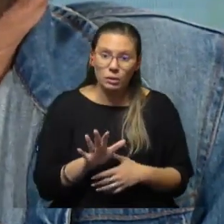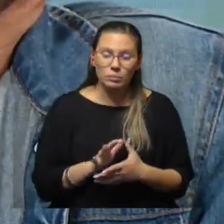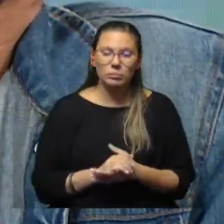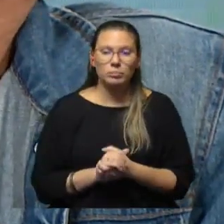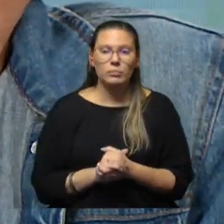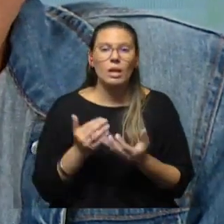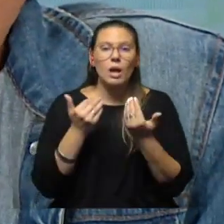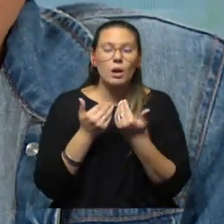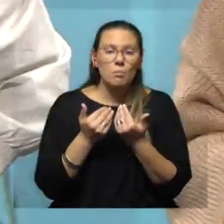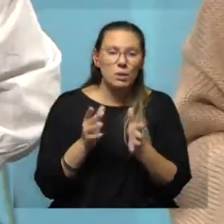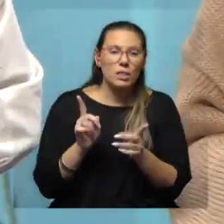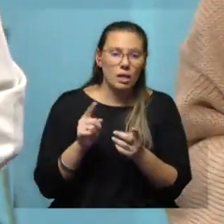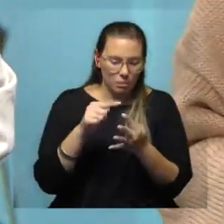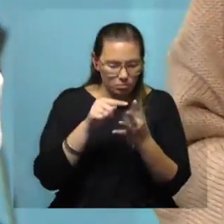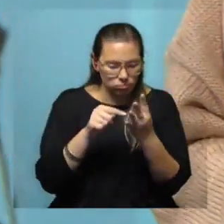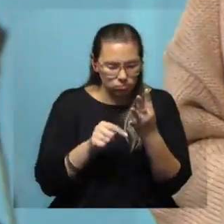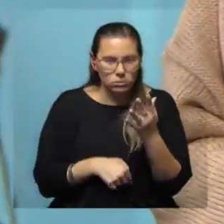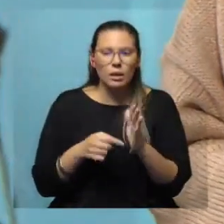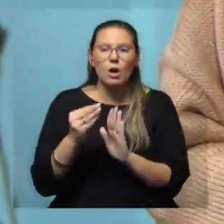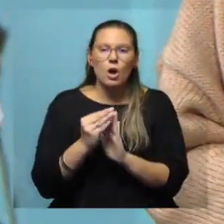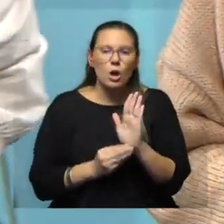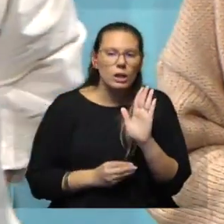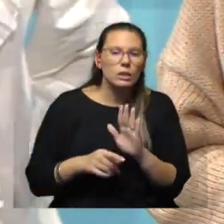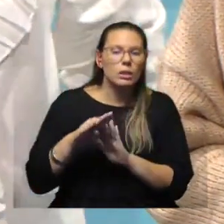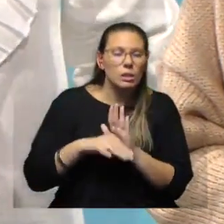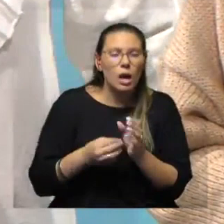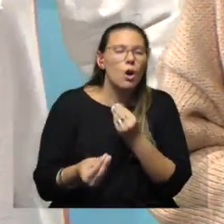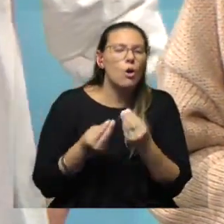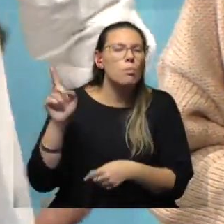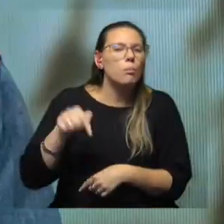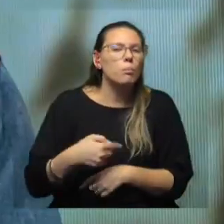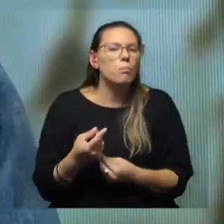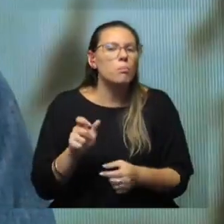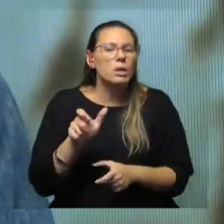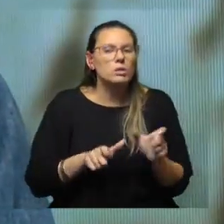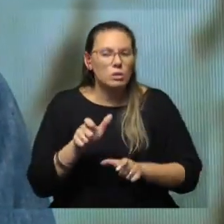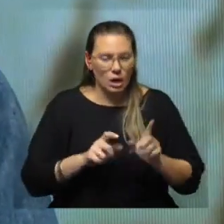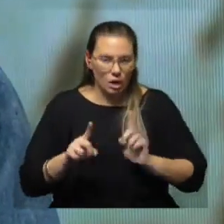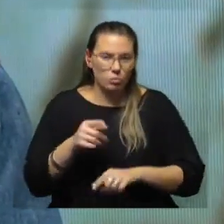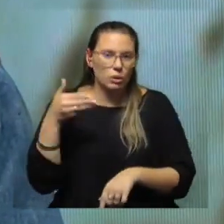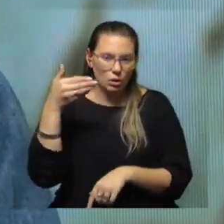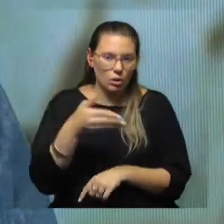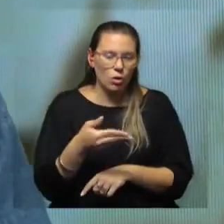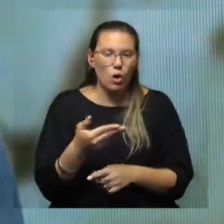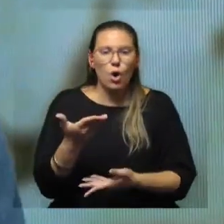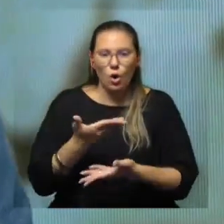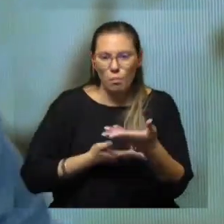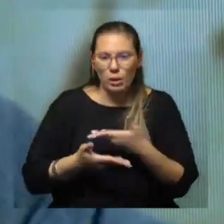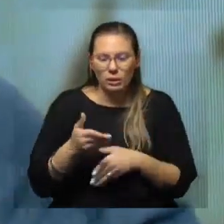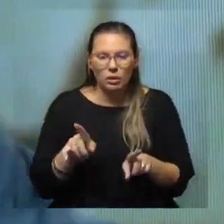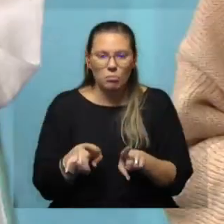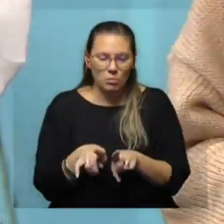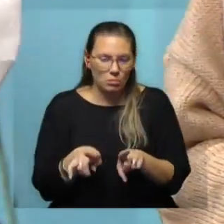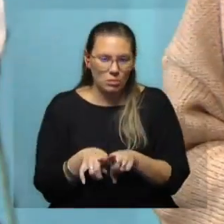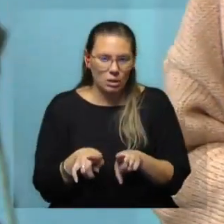fue? Empezaste y dijiste, tiene que estar este, el otro, no sé qué. Sí. Muchos de los que van compartieron generación, claro, ¿no? Claro,